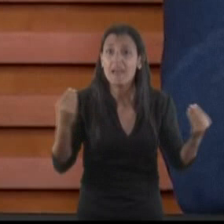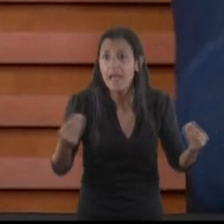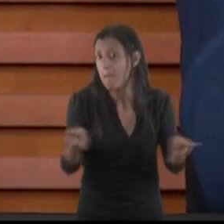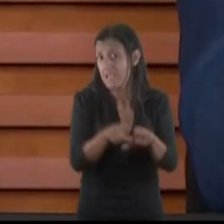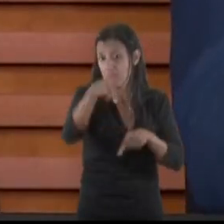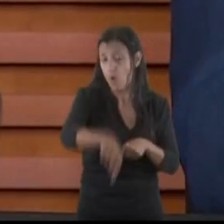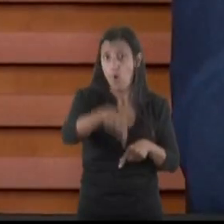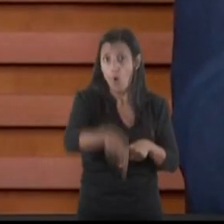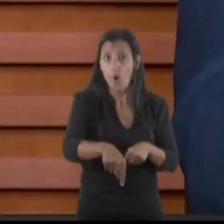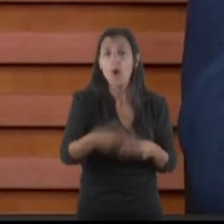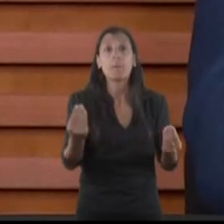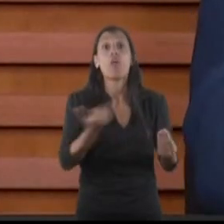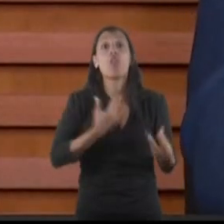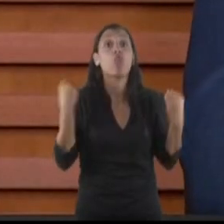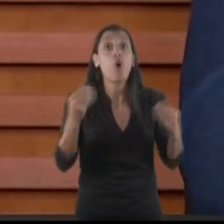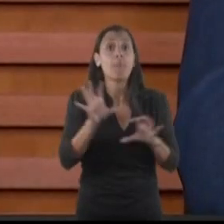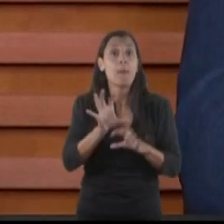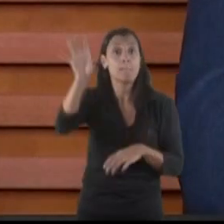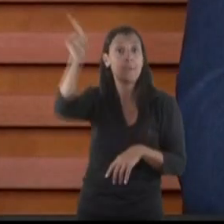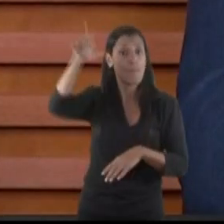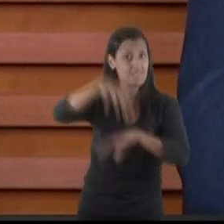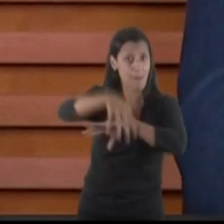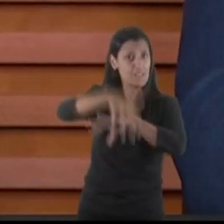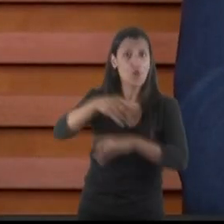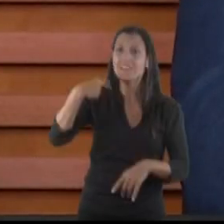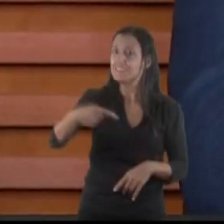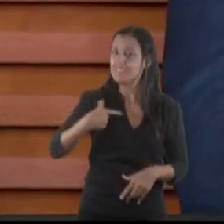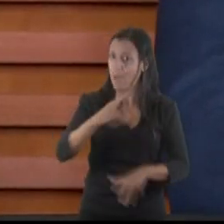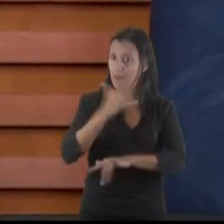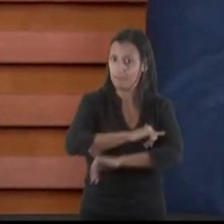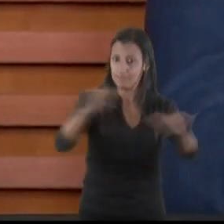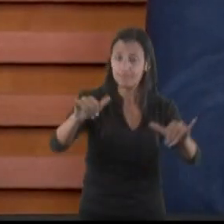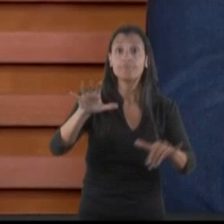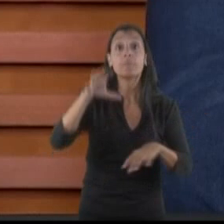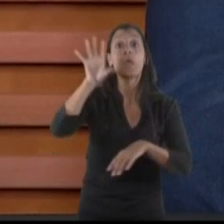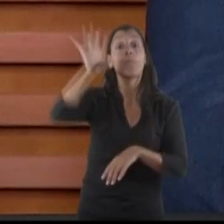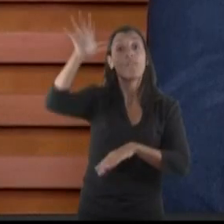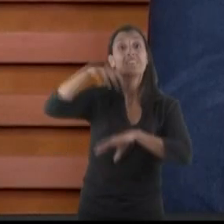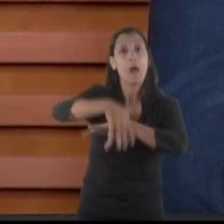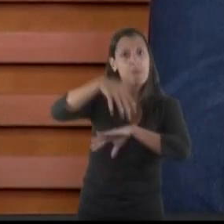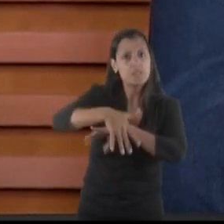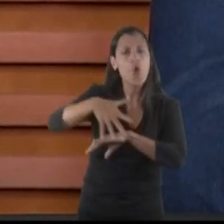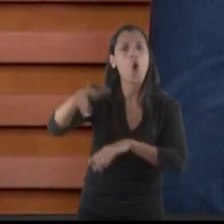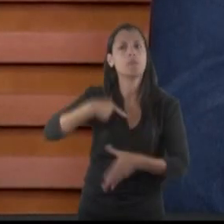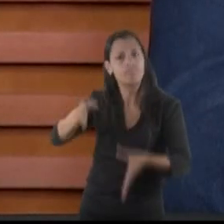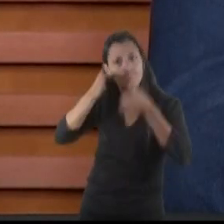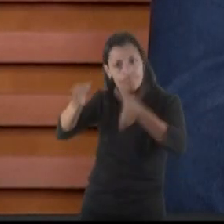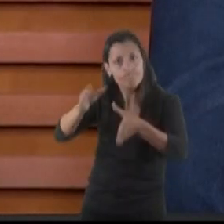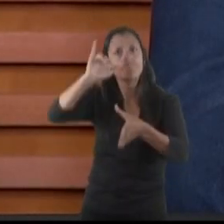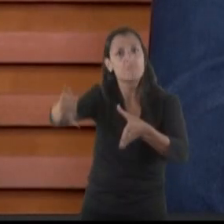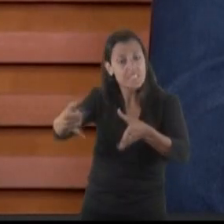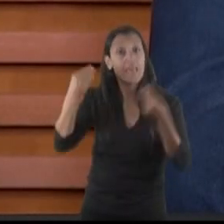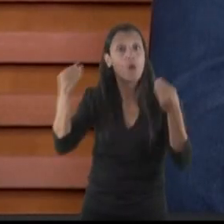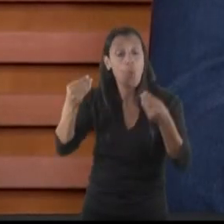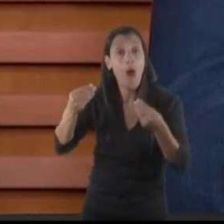esto en una provincia, que siempre lo destaco, ha apostado al desarrollo tecnológico como